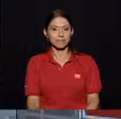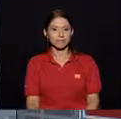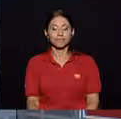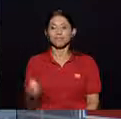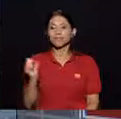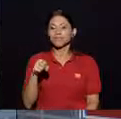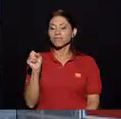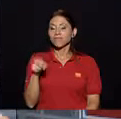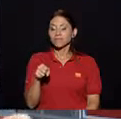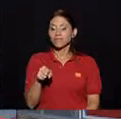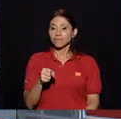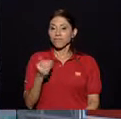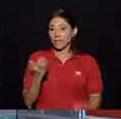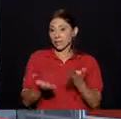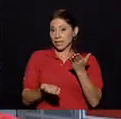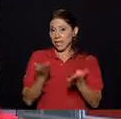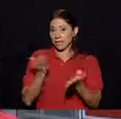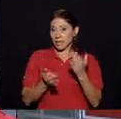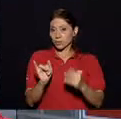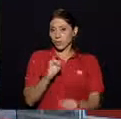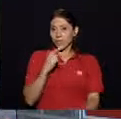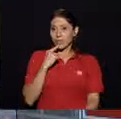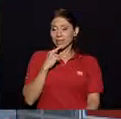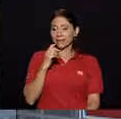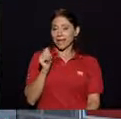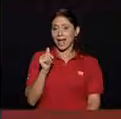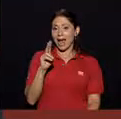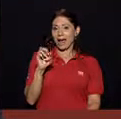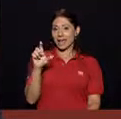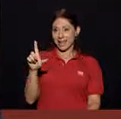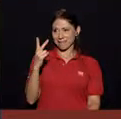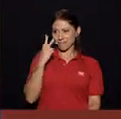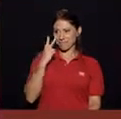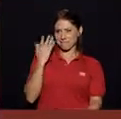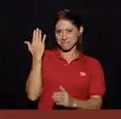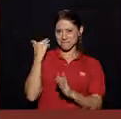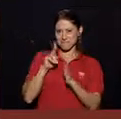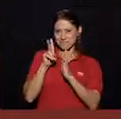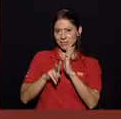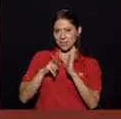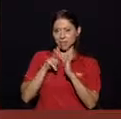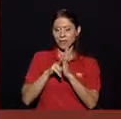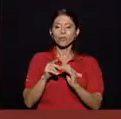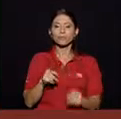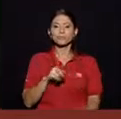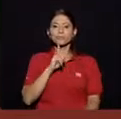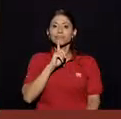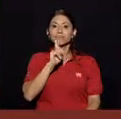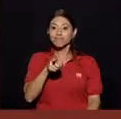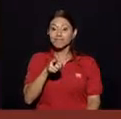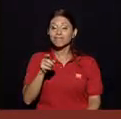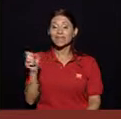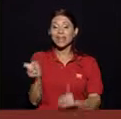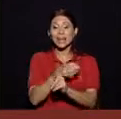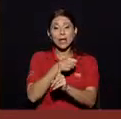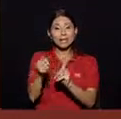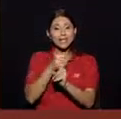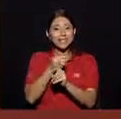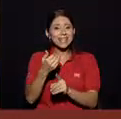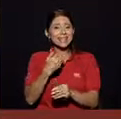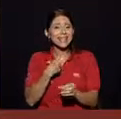vez, y en la misma línea que menciona Ariel en el video, justamente la violencia